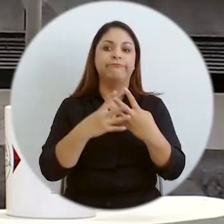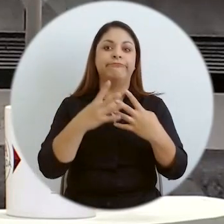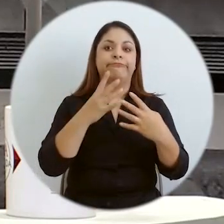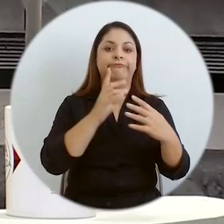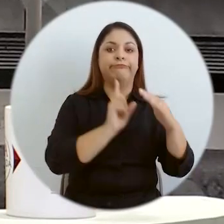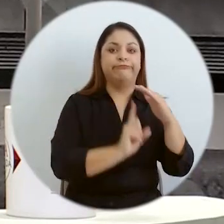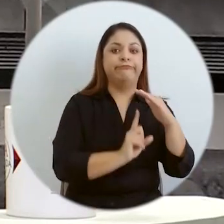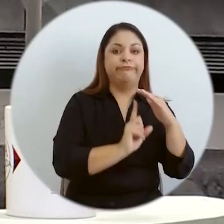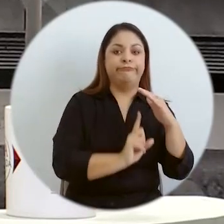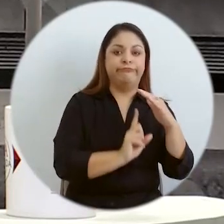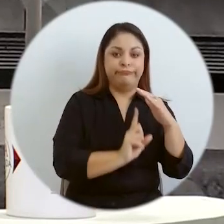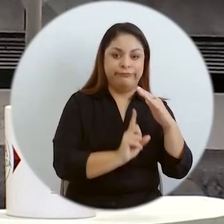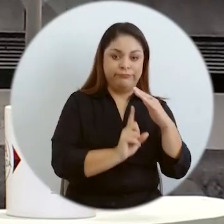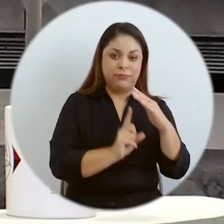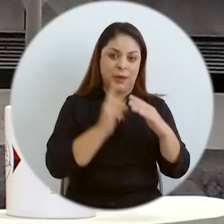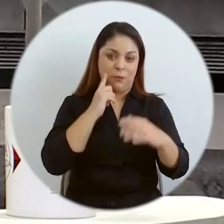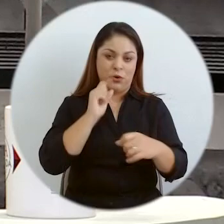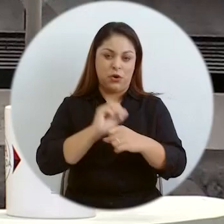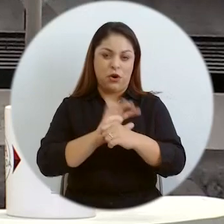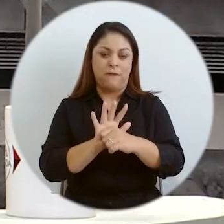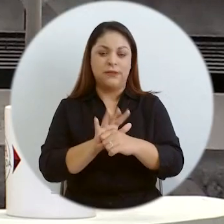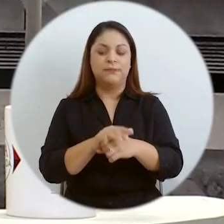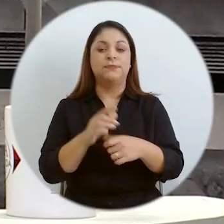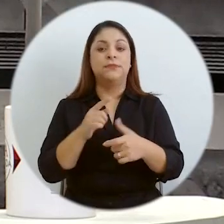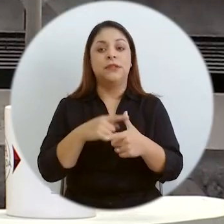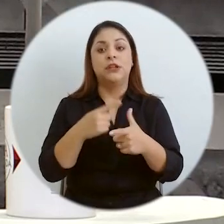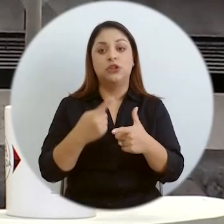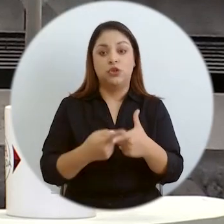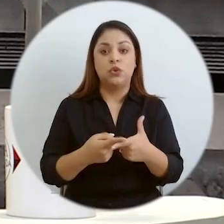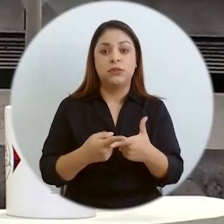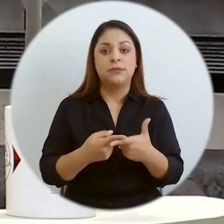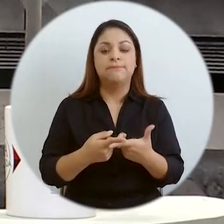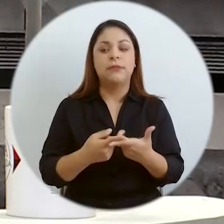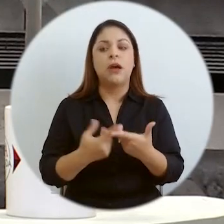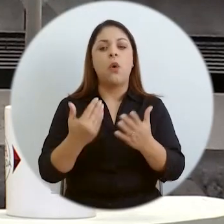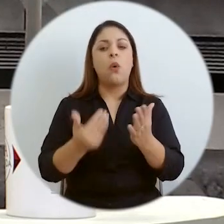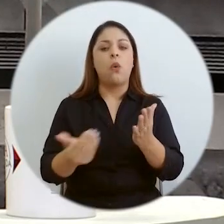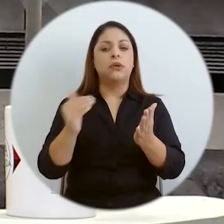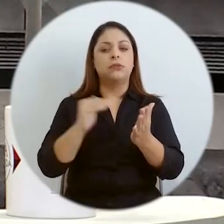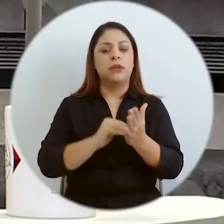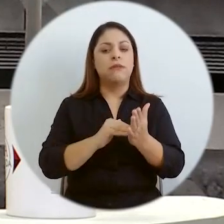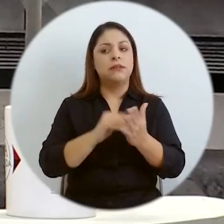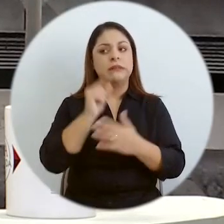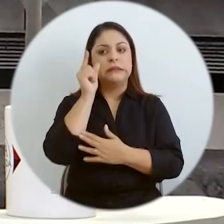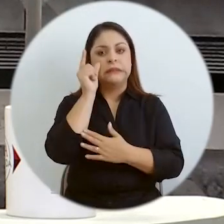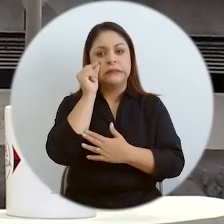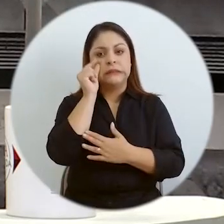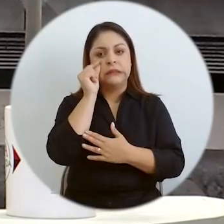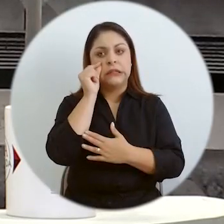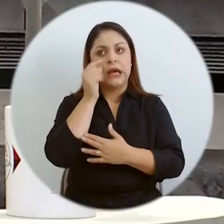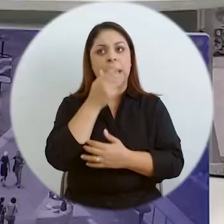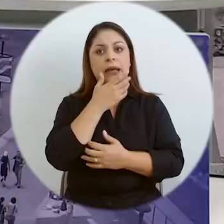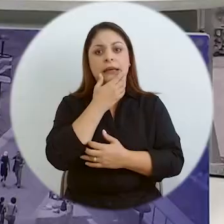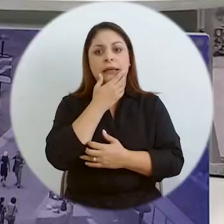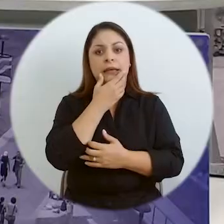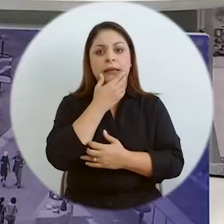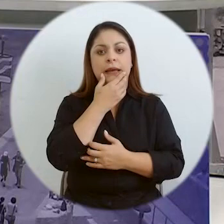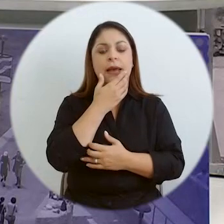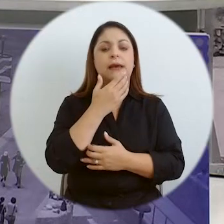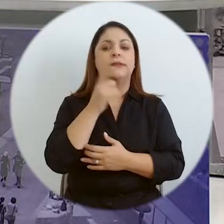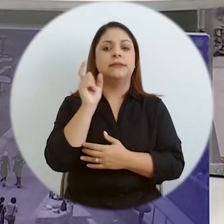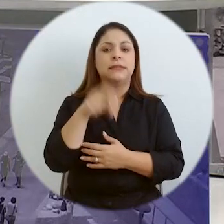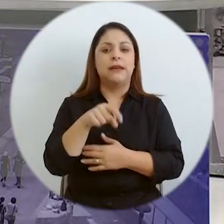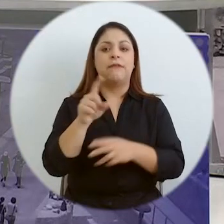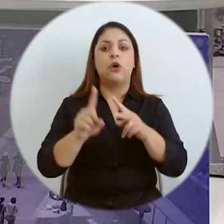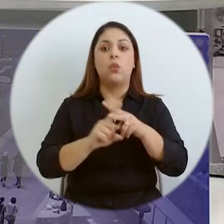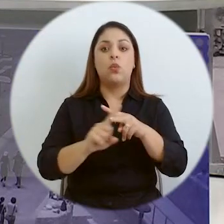medidas que habían sanitarias. Y entonces se vuelve a valorizar esta idea de huir de la ciudad y de tratar de encontrar